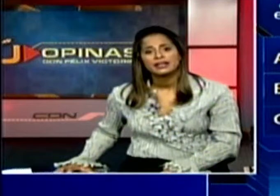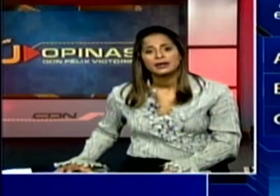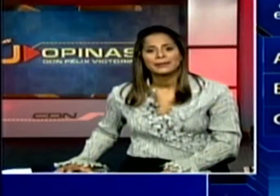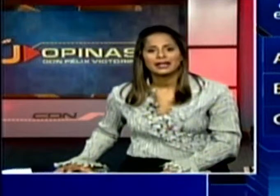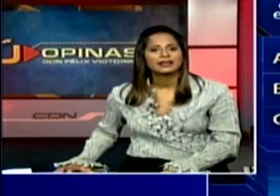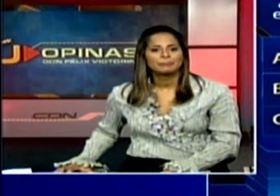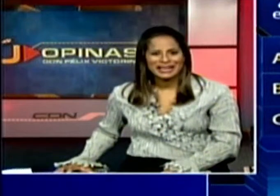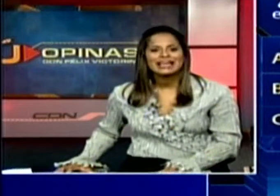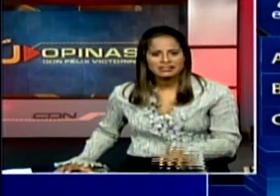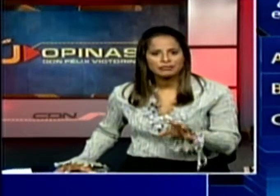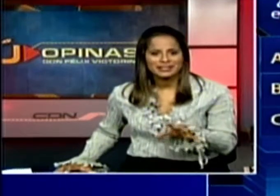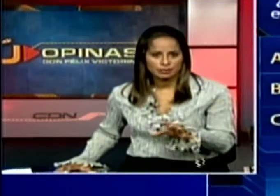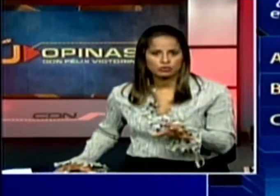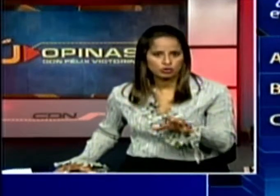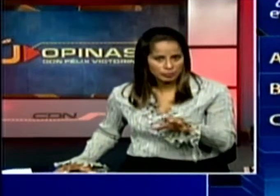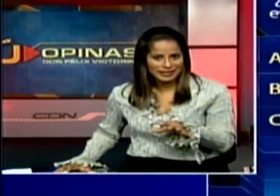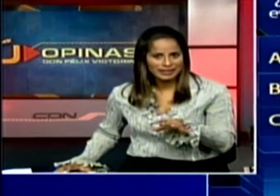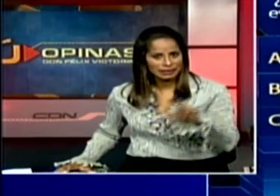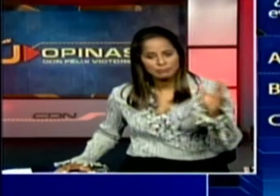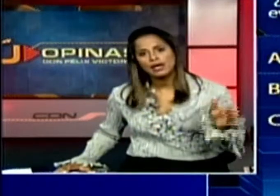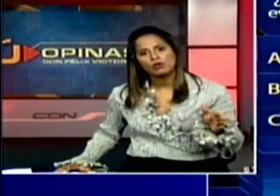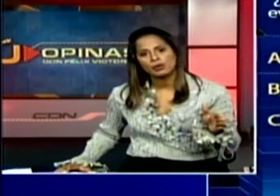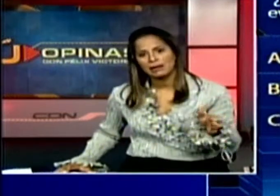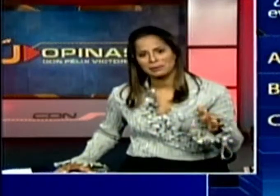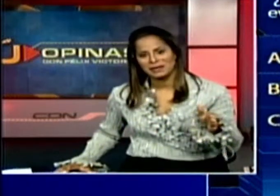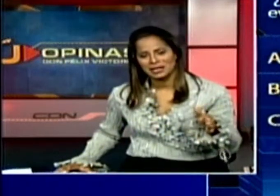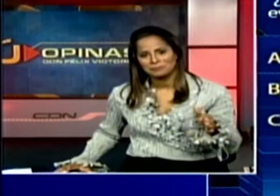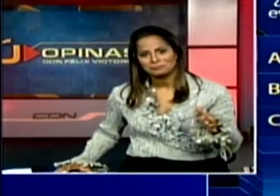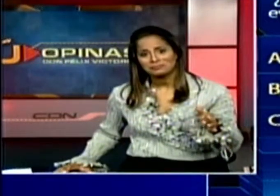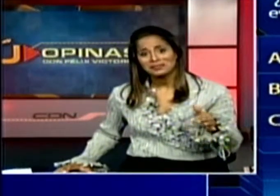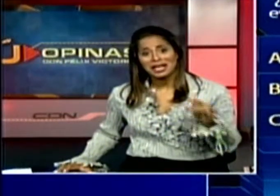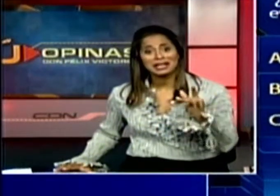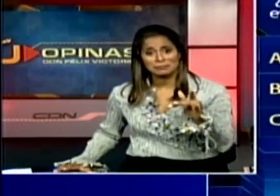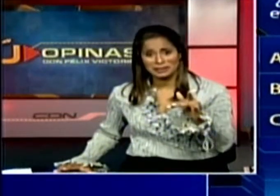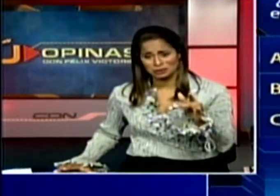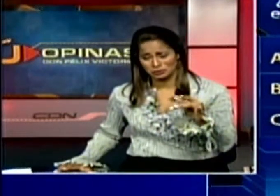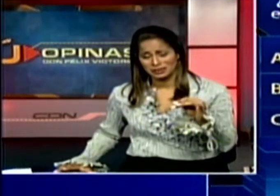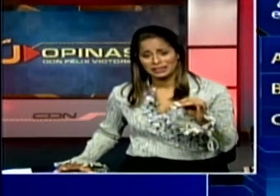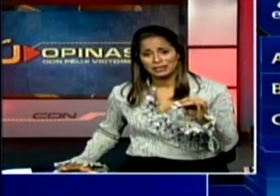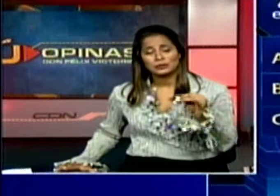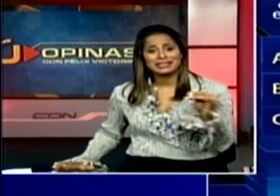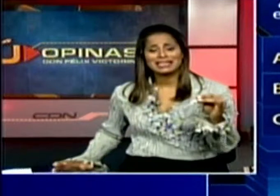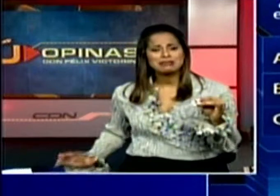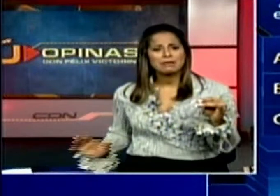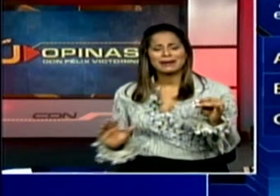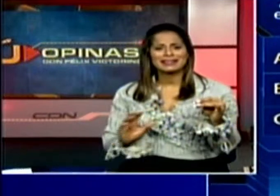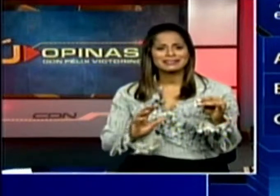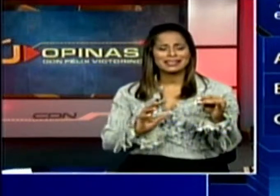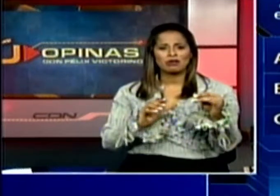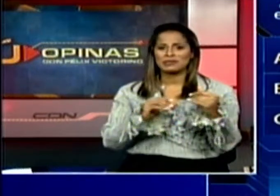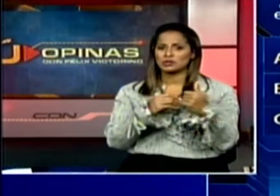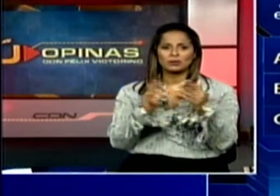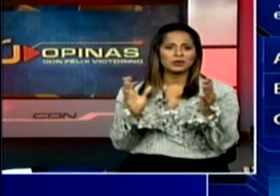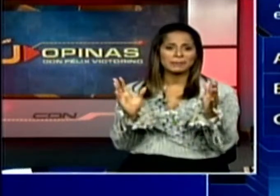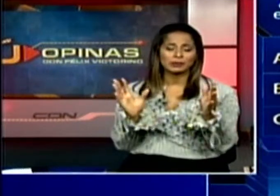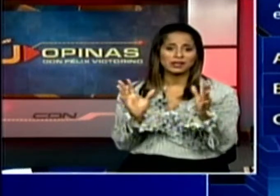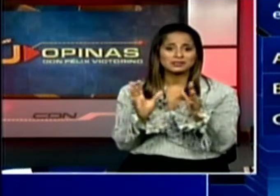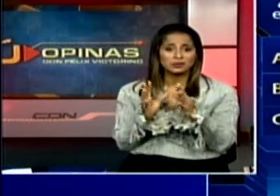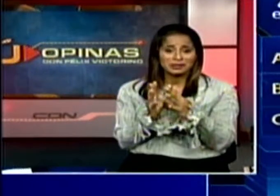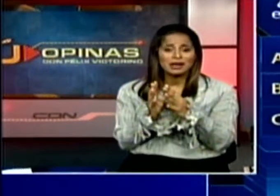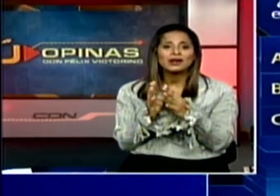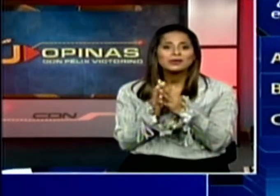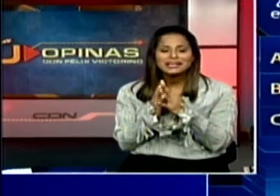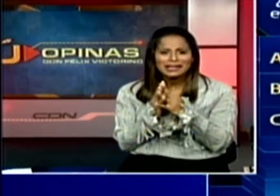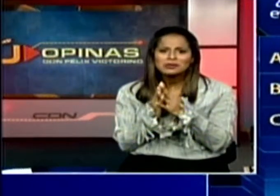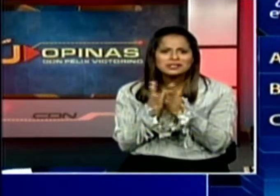desafiar para que en esta fase 2 nos vaya tan bien como en la primera. Repito, lo del clima parece que comenzó como una